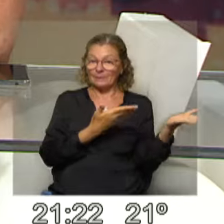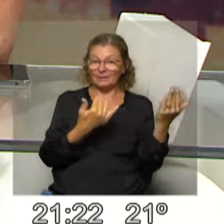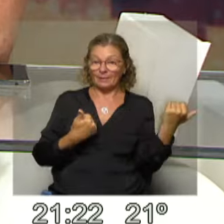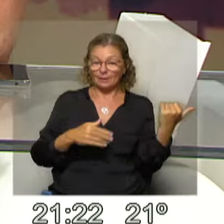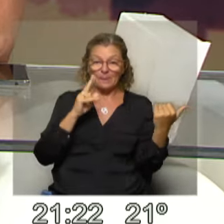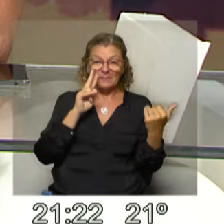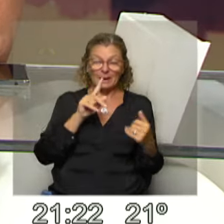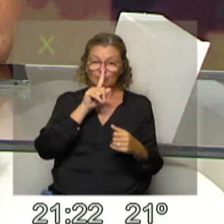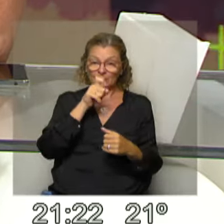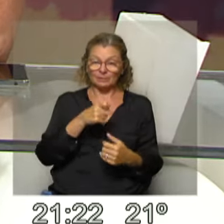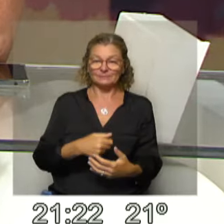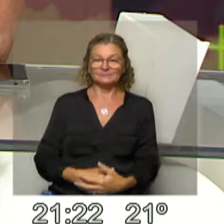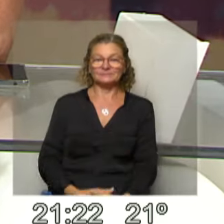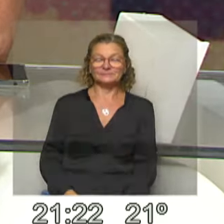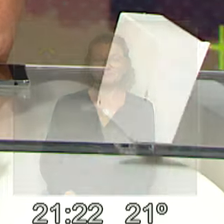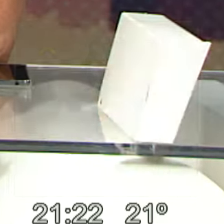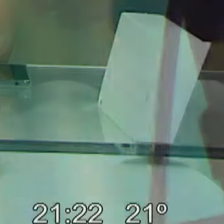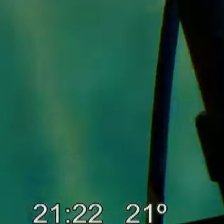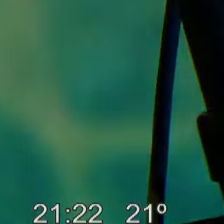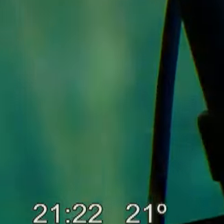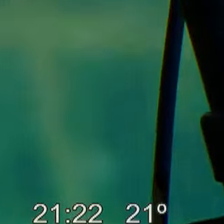Mira Montevideo, Cata Collado.